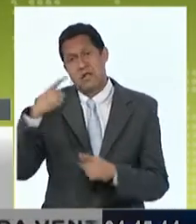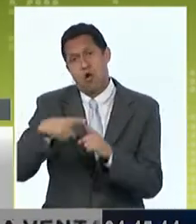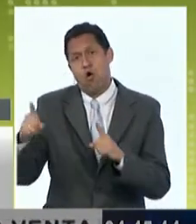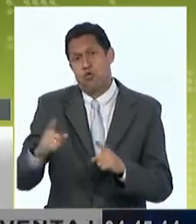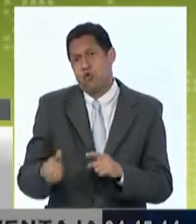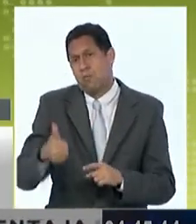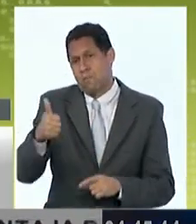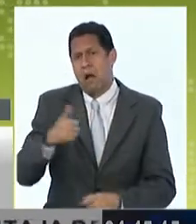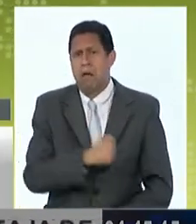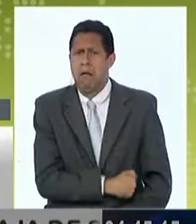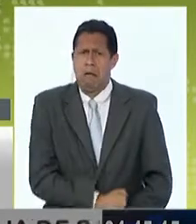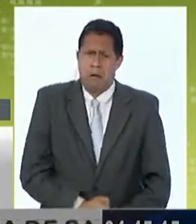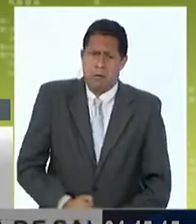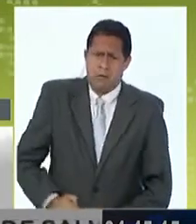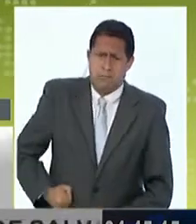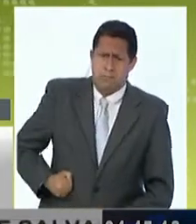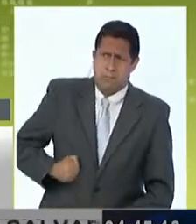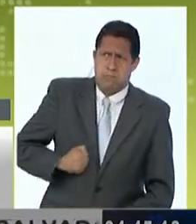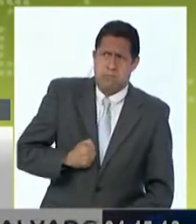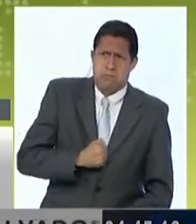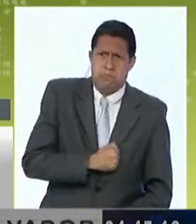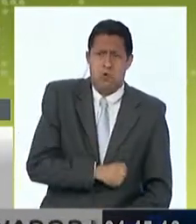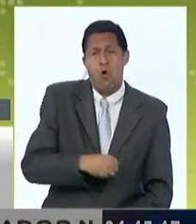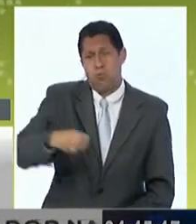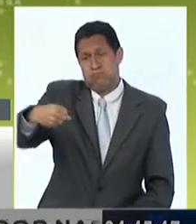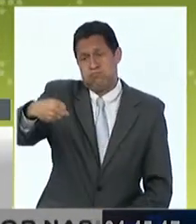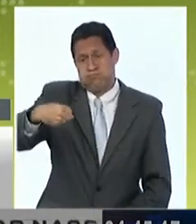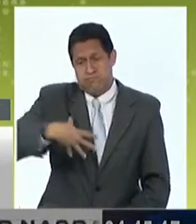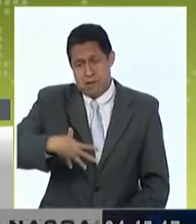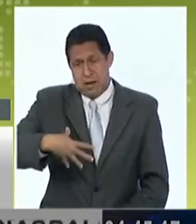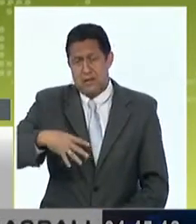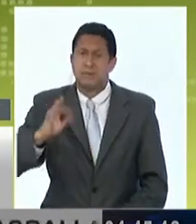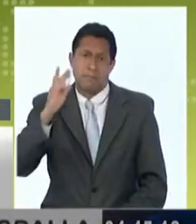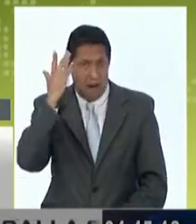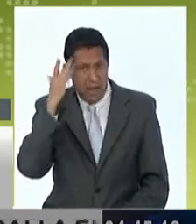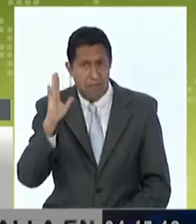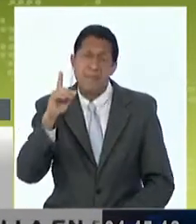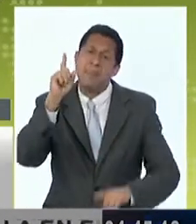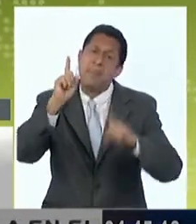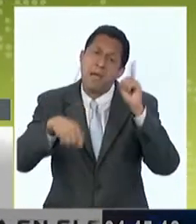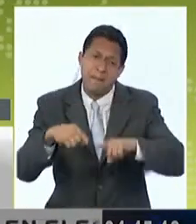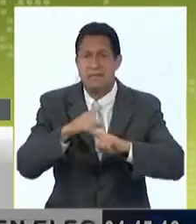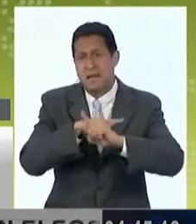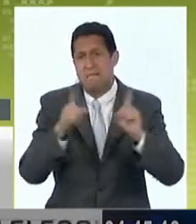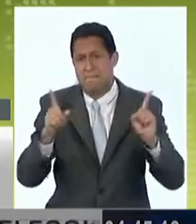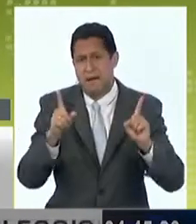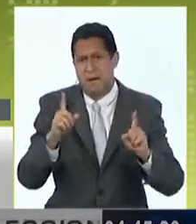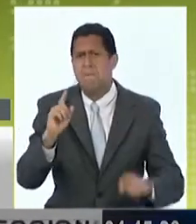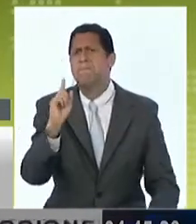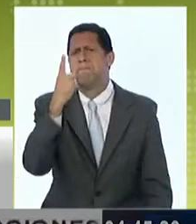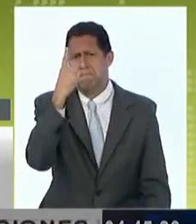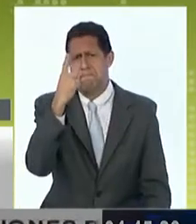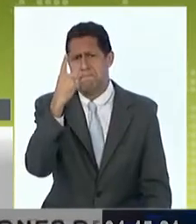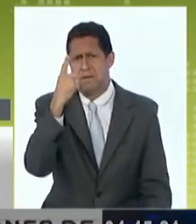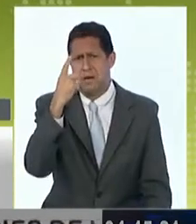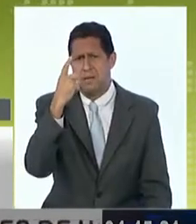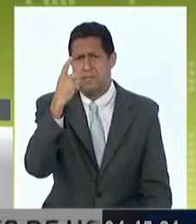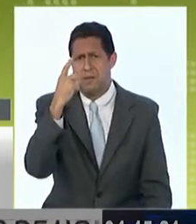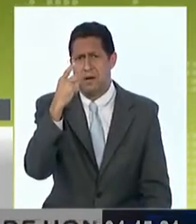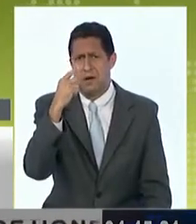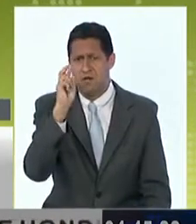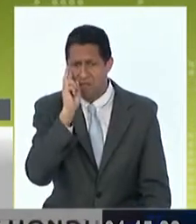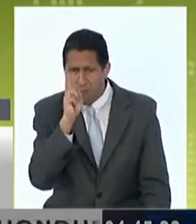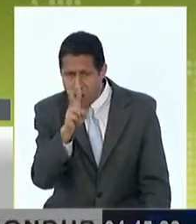poquito más de extensión como puede ser una resonancia magnética o una tomografía todo depende pero inicialmente con sólo